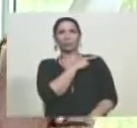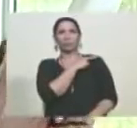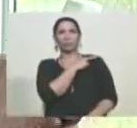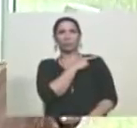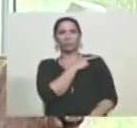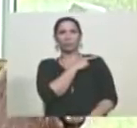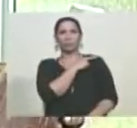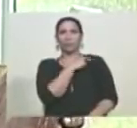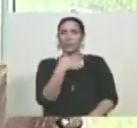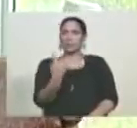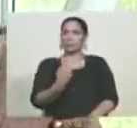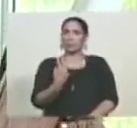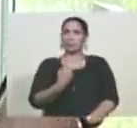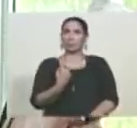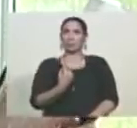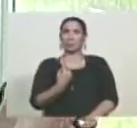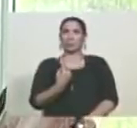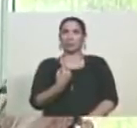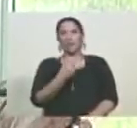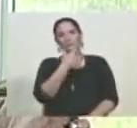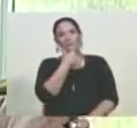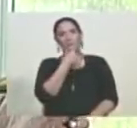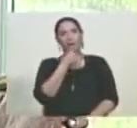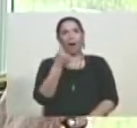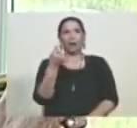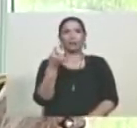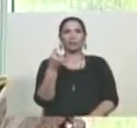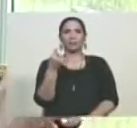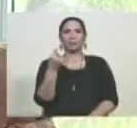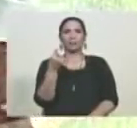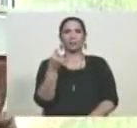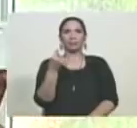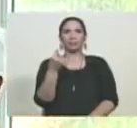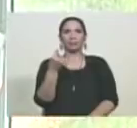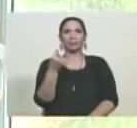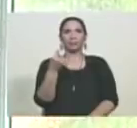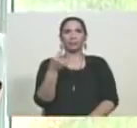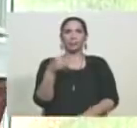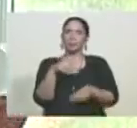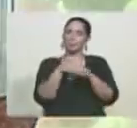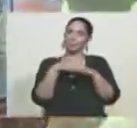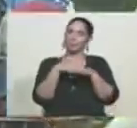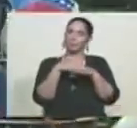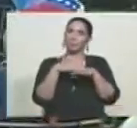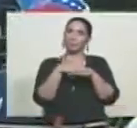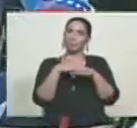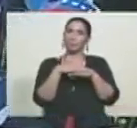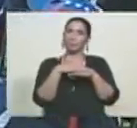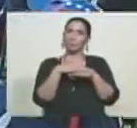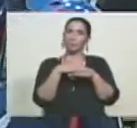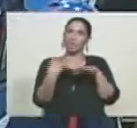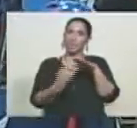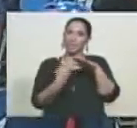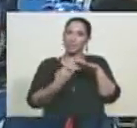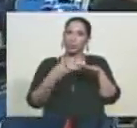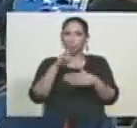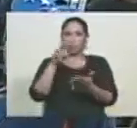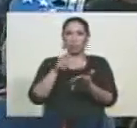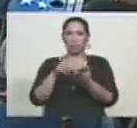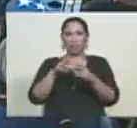porque simple y llanamente le era más fácil, pues, me disculpa Luis, le era más fácil el Instituto Nacional de